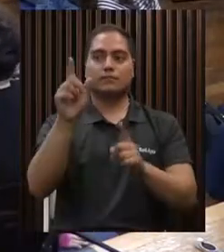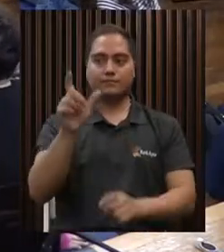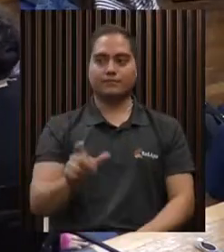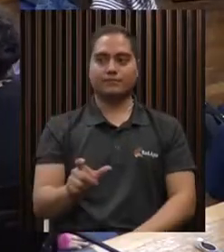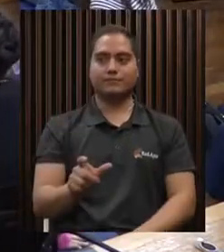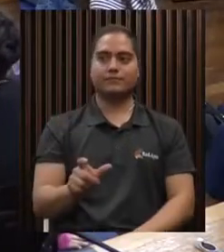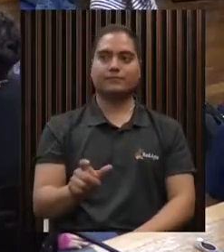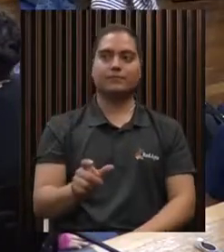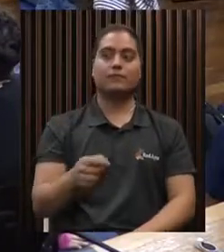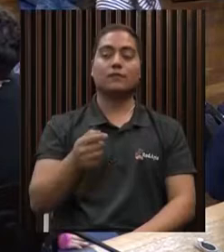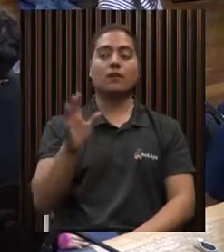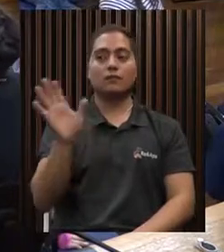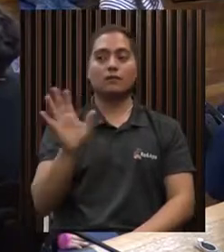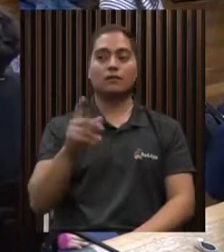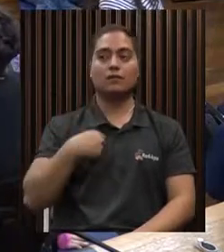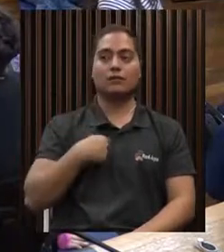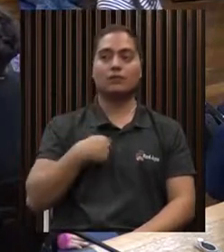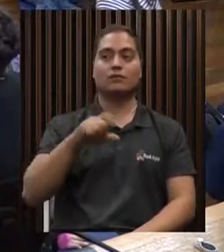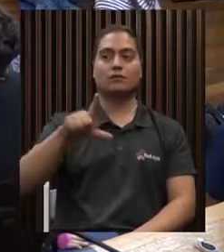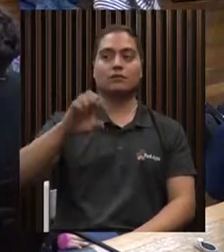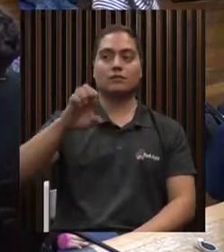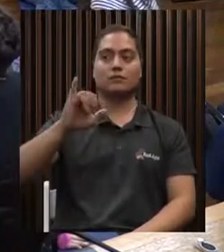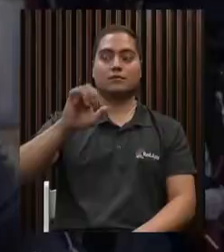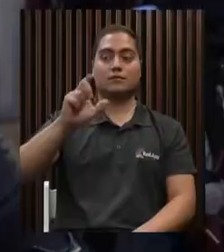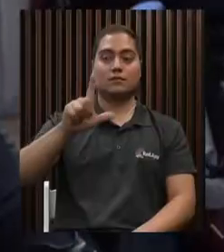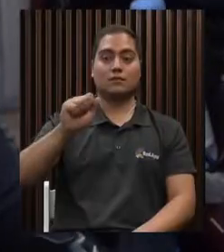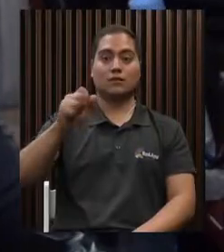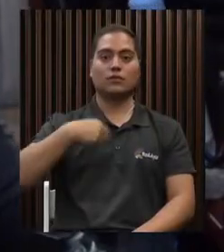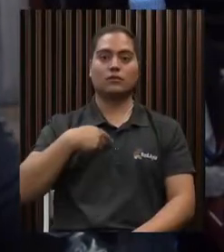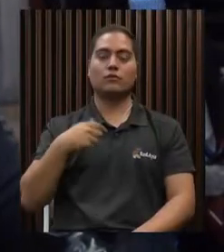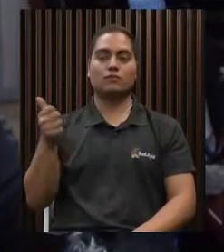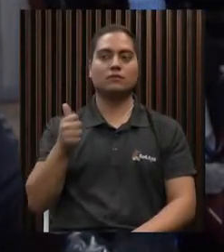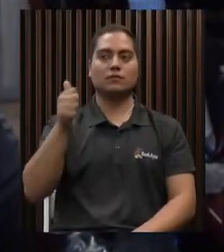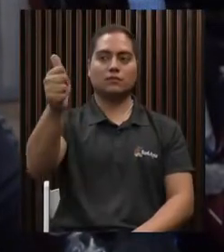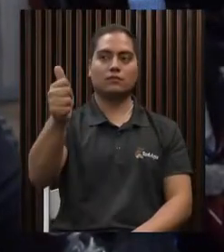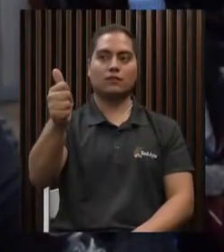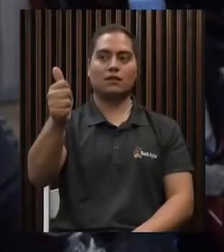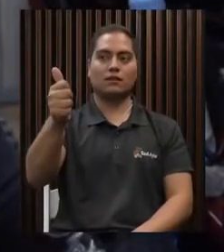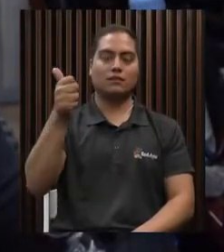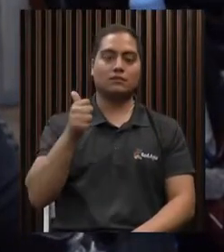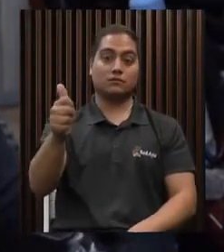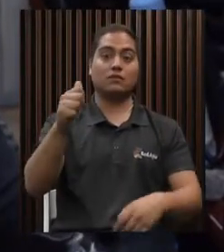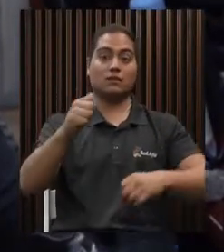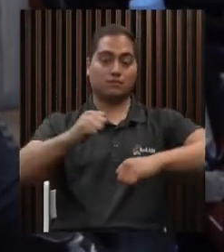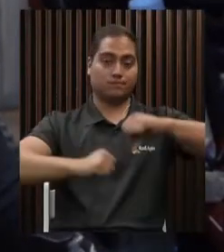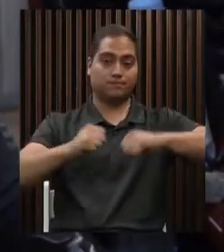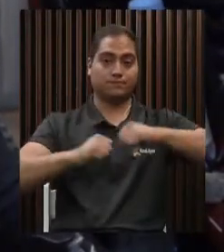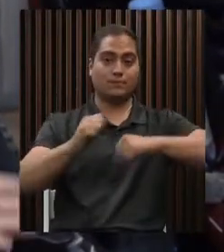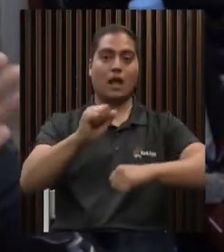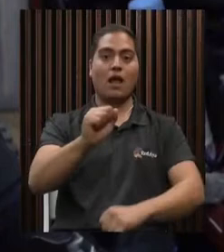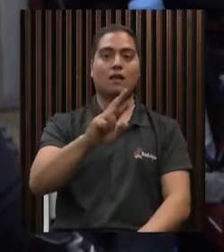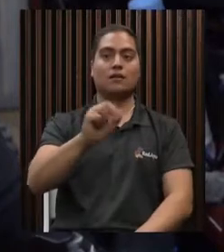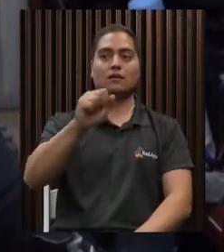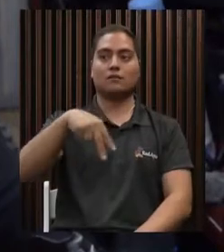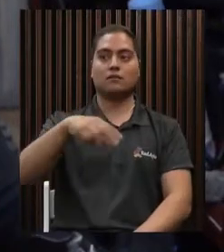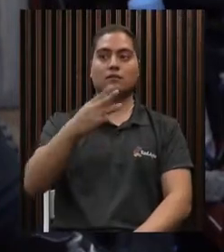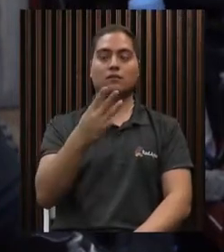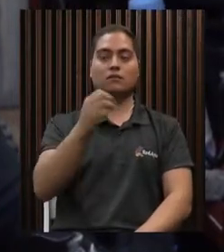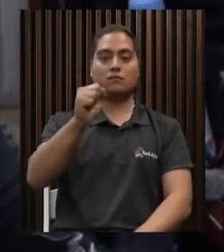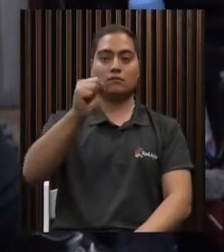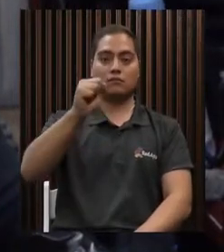Hola, soy Laila Raña. Soy la directora de la compañía Arangua, que hacemos artes escénicas para niños de